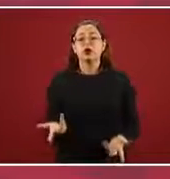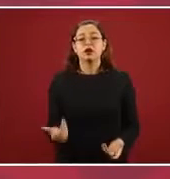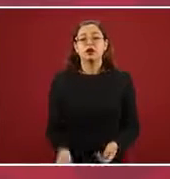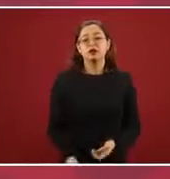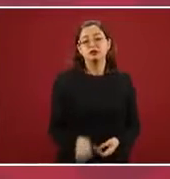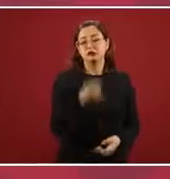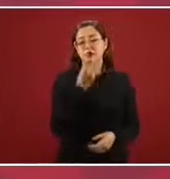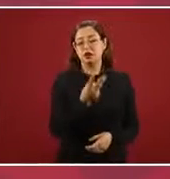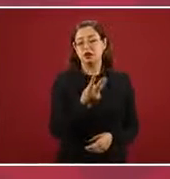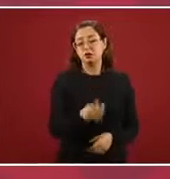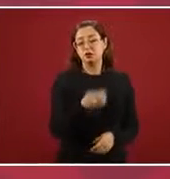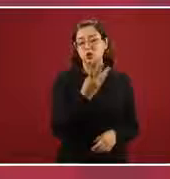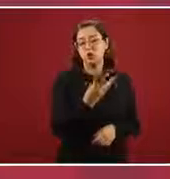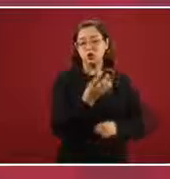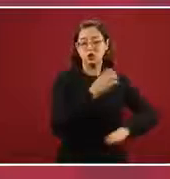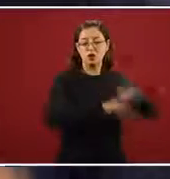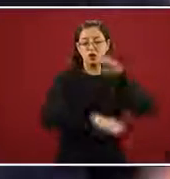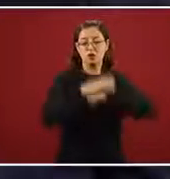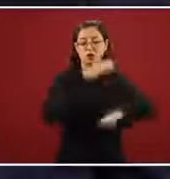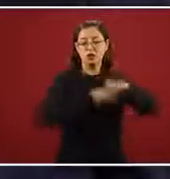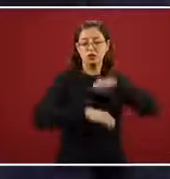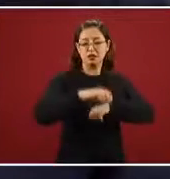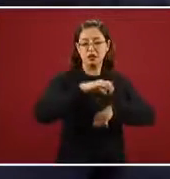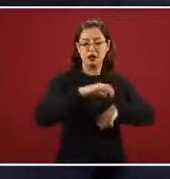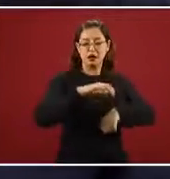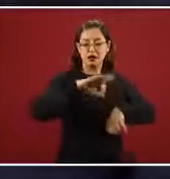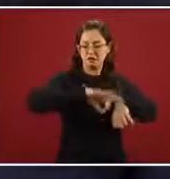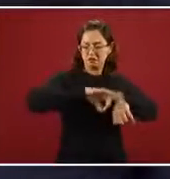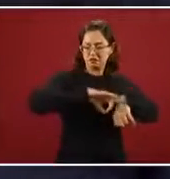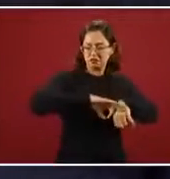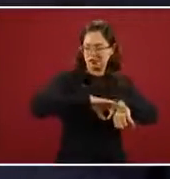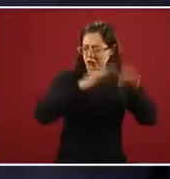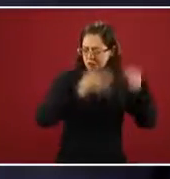distribuidoras, ni siquiera laboratorios,